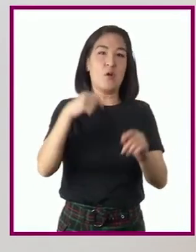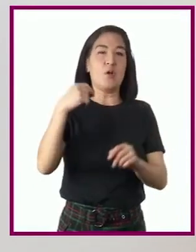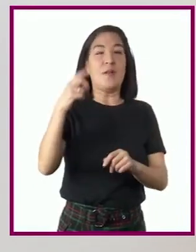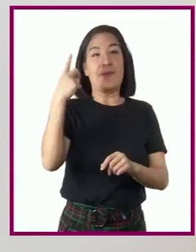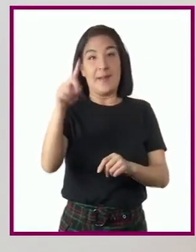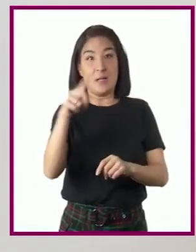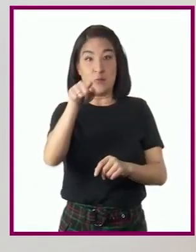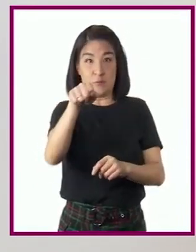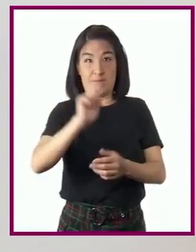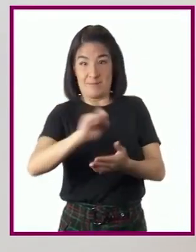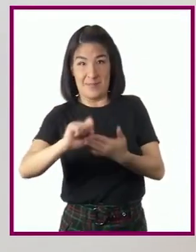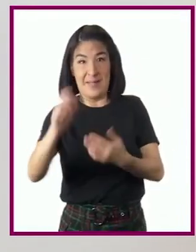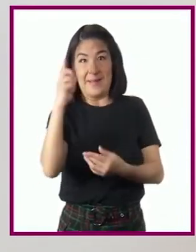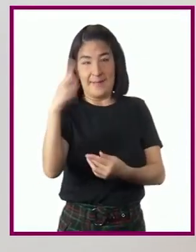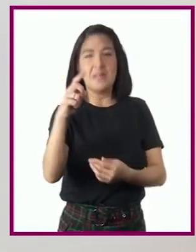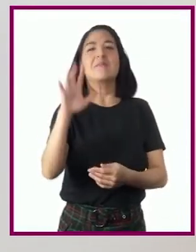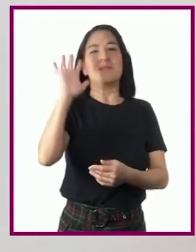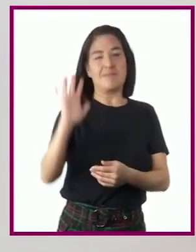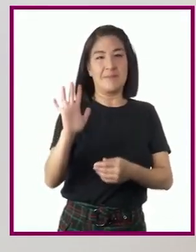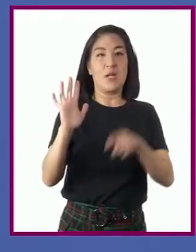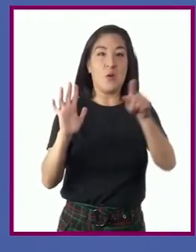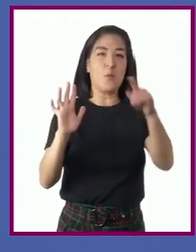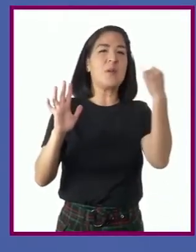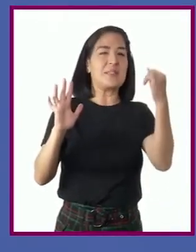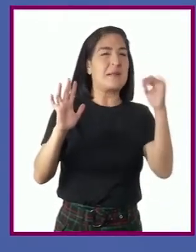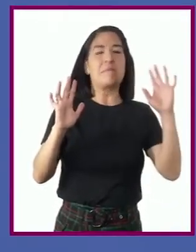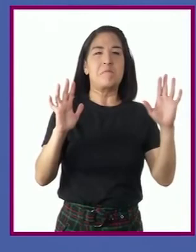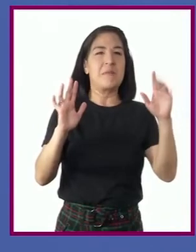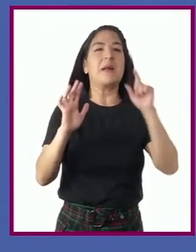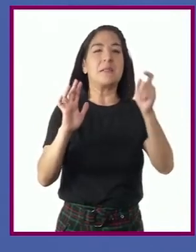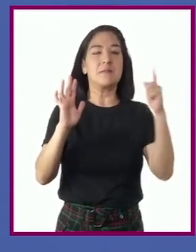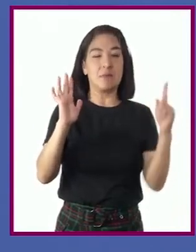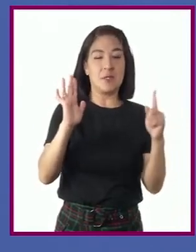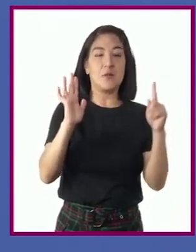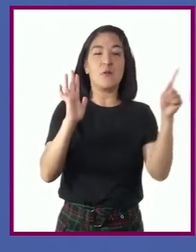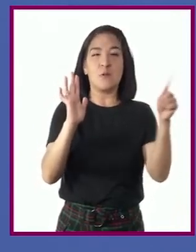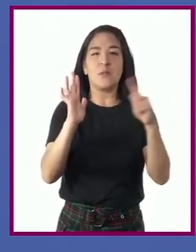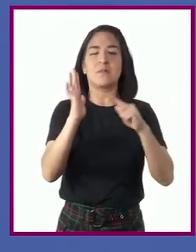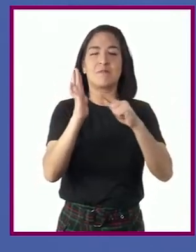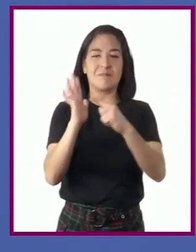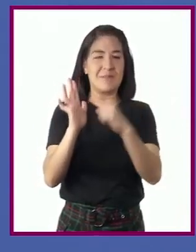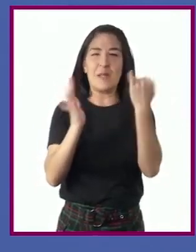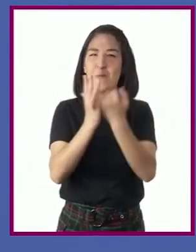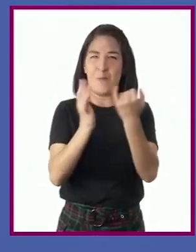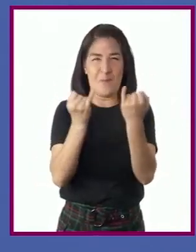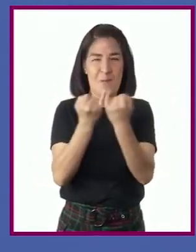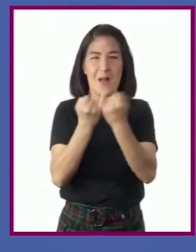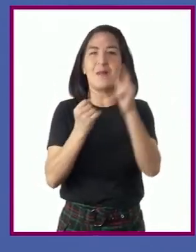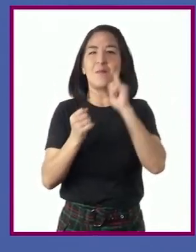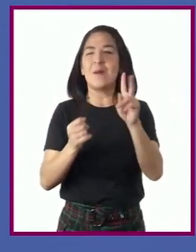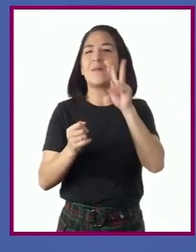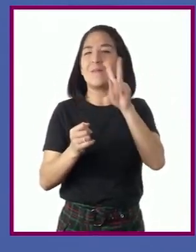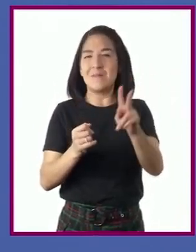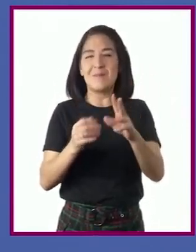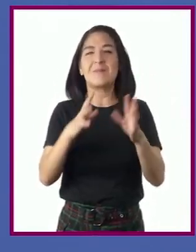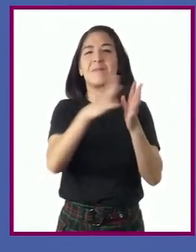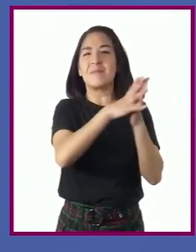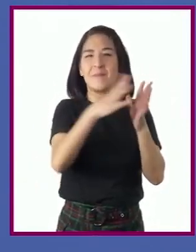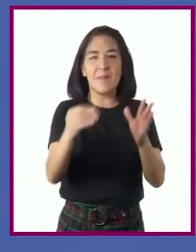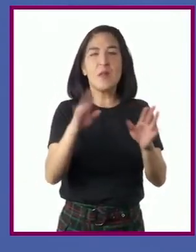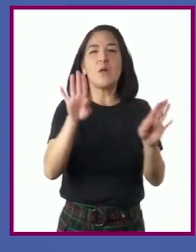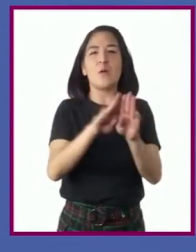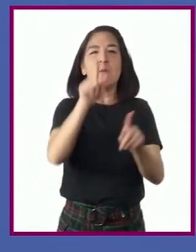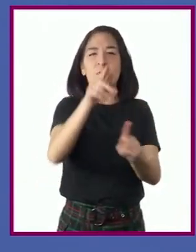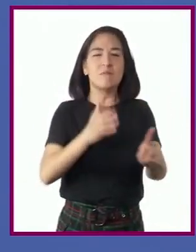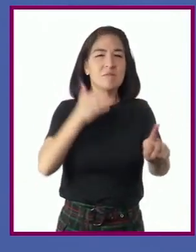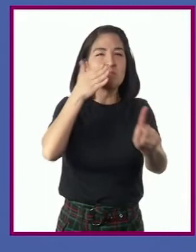idea es que tú vas a ir recorriendo con tu dedo todo el contorno de tu mano, poniendo atención,